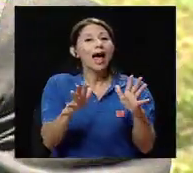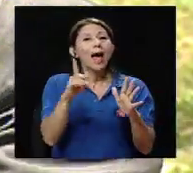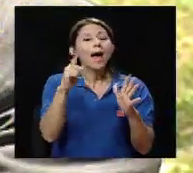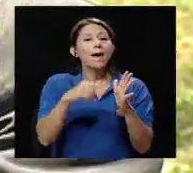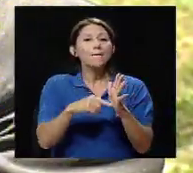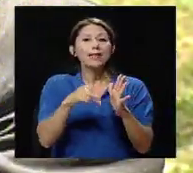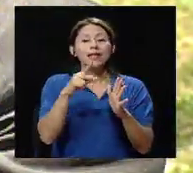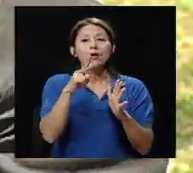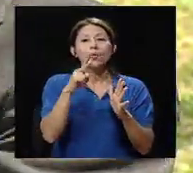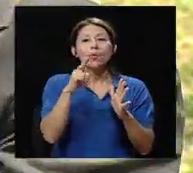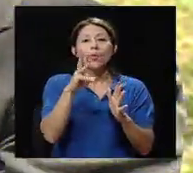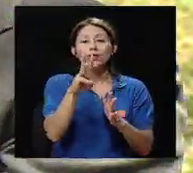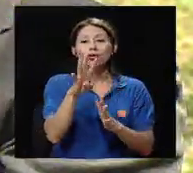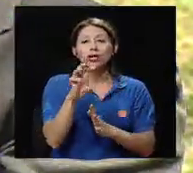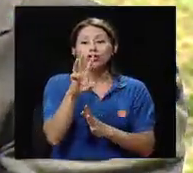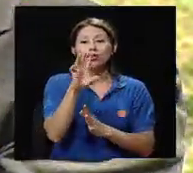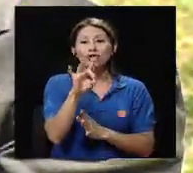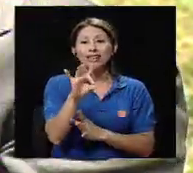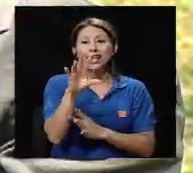1.483 casos,